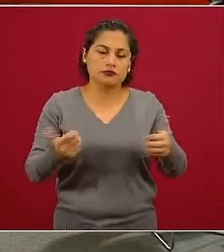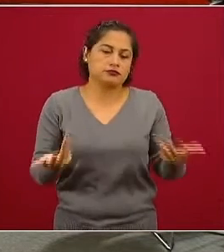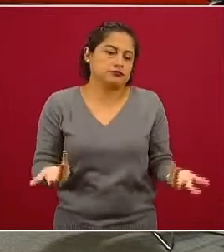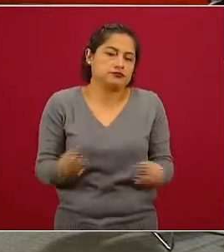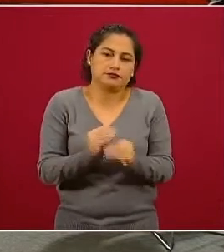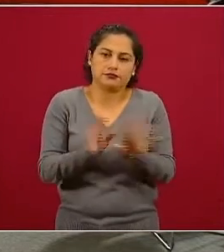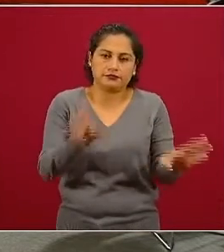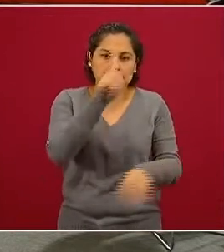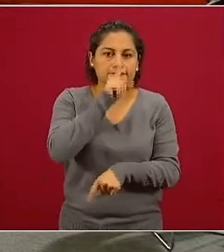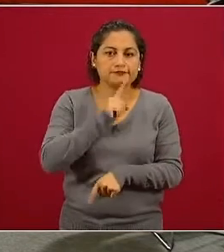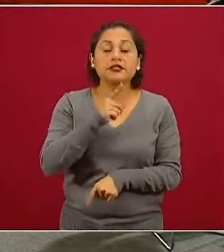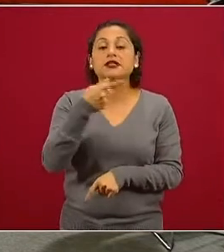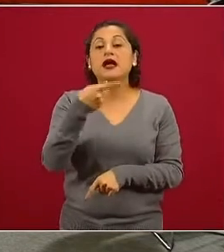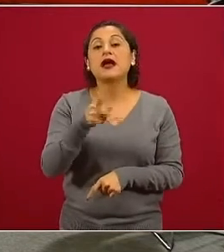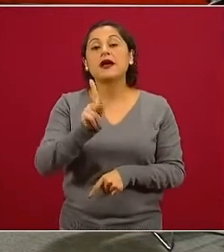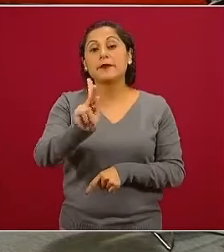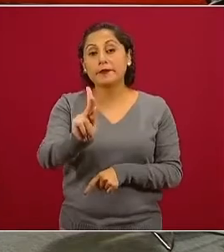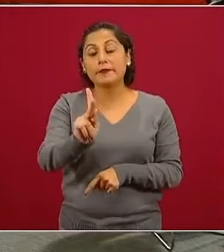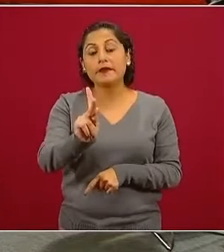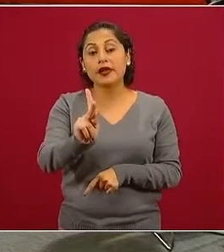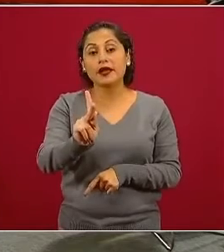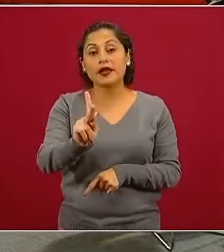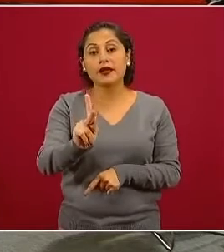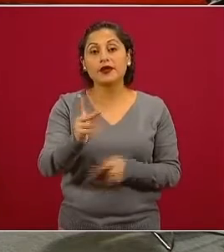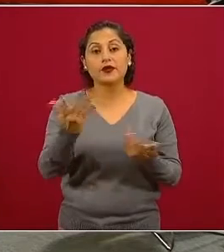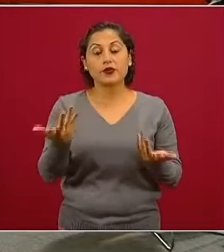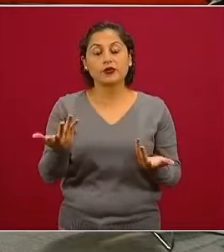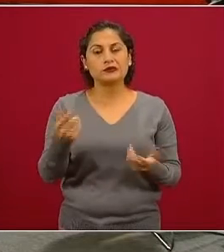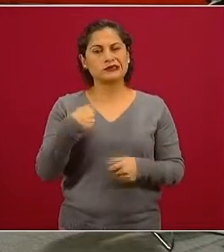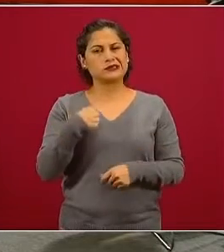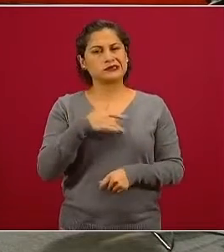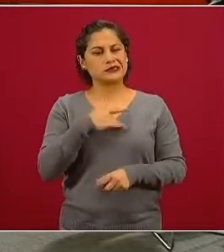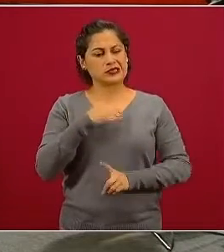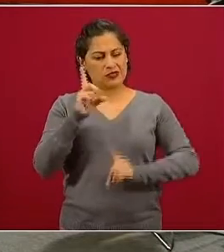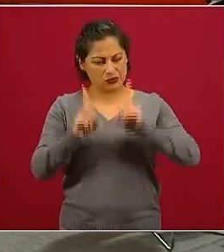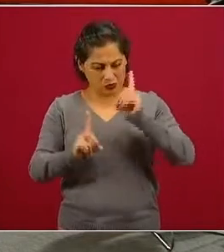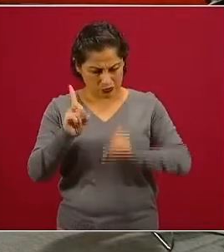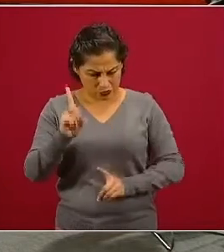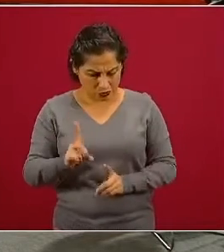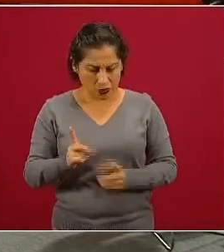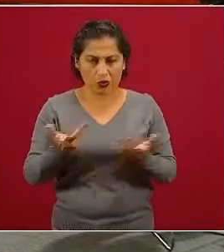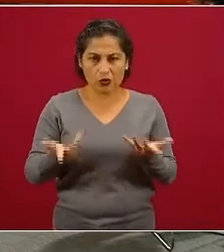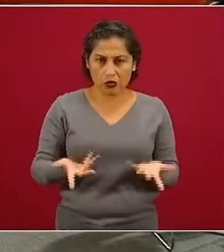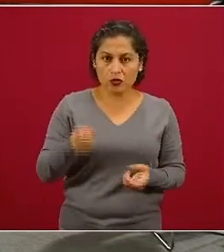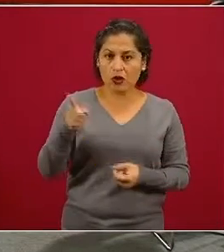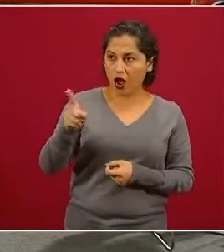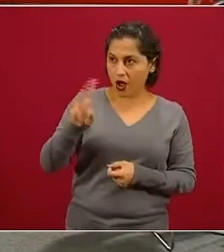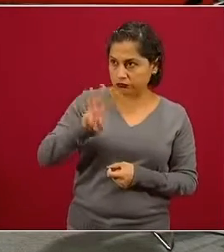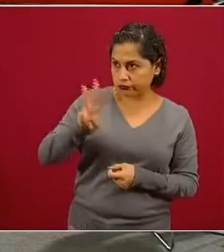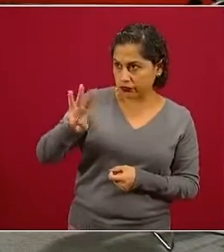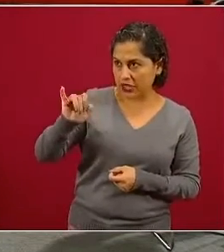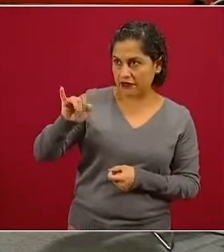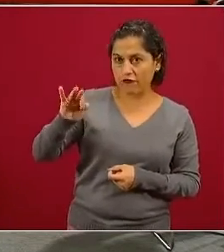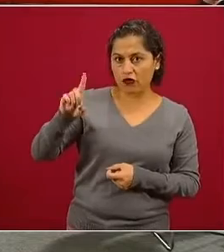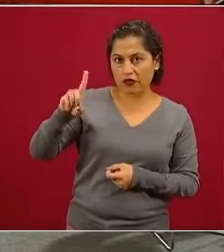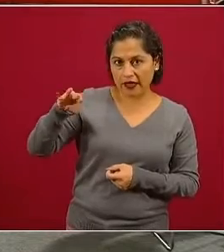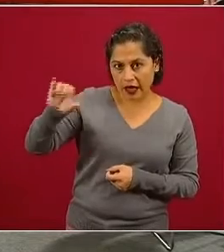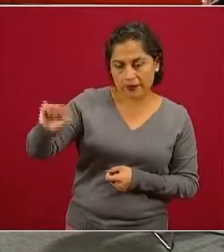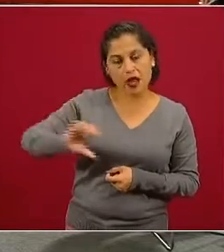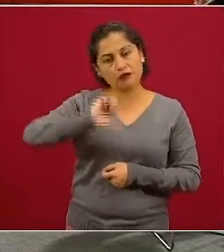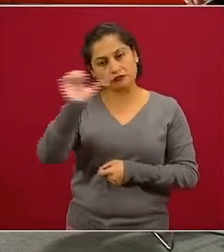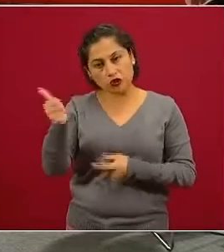bueno, sería fantástico si el ajo pudiera resolver el problema, estaríamos todos comiendo ajo, quién sabe, tendríamos otro tipo de problemas,